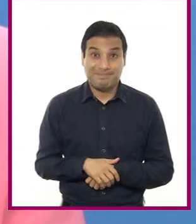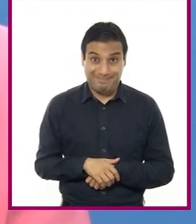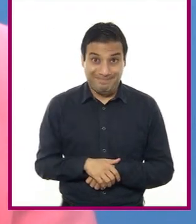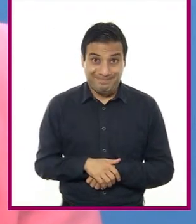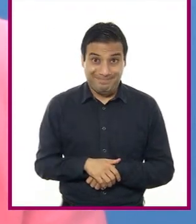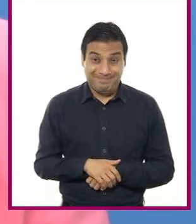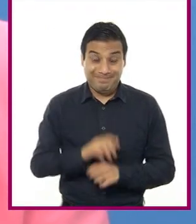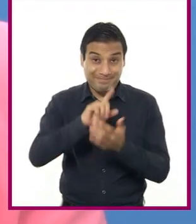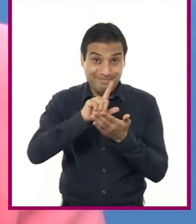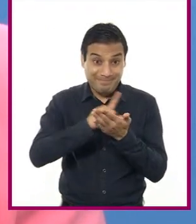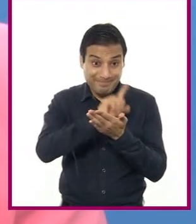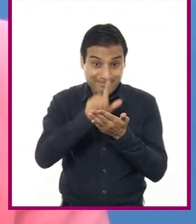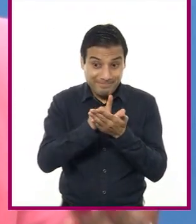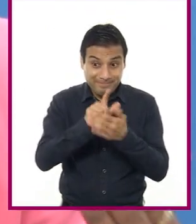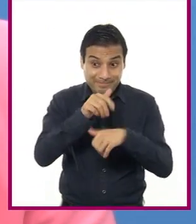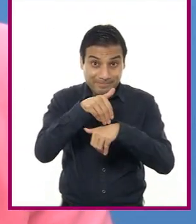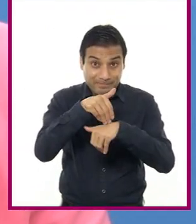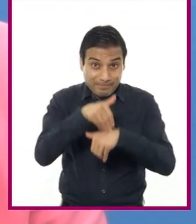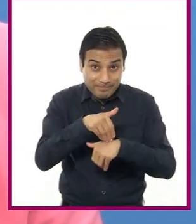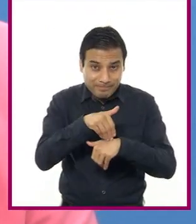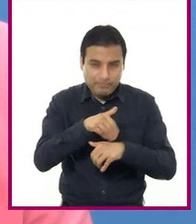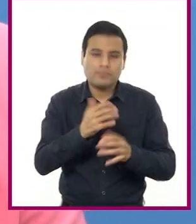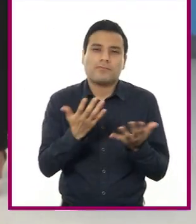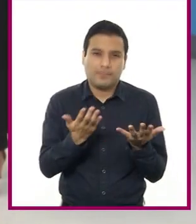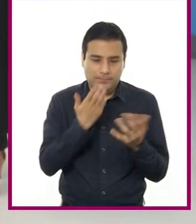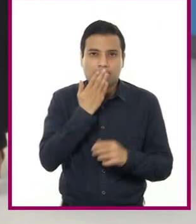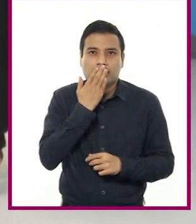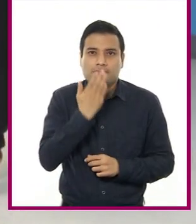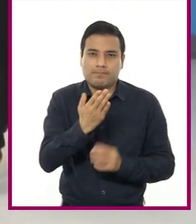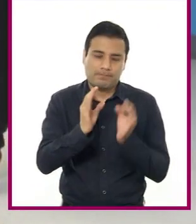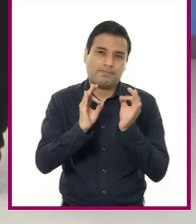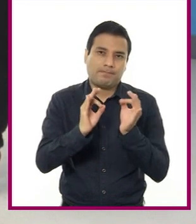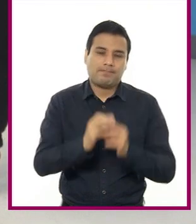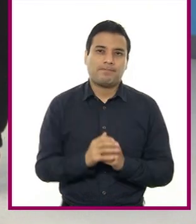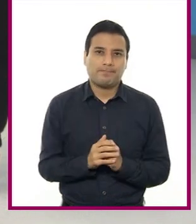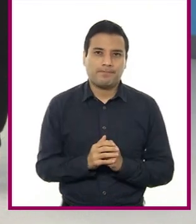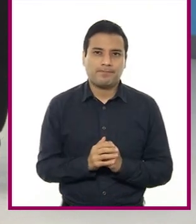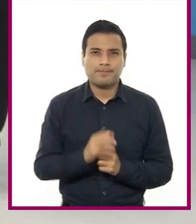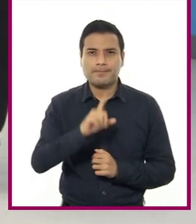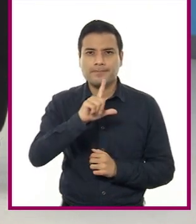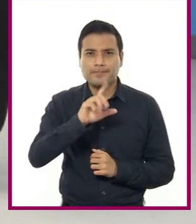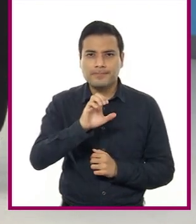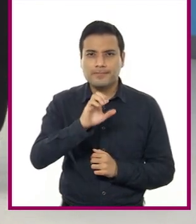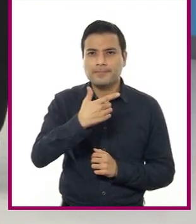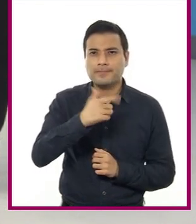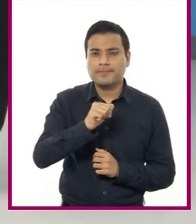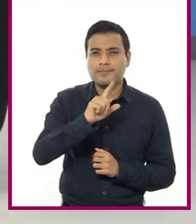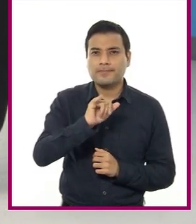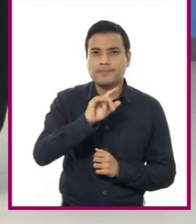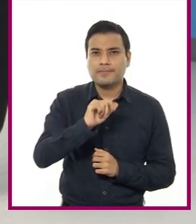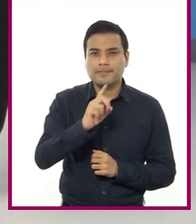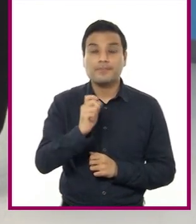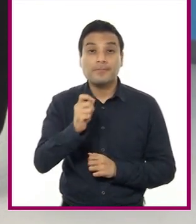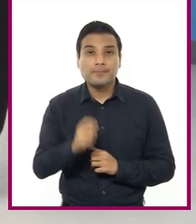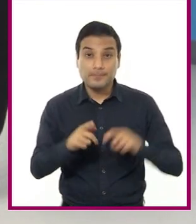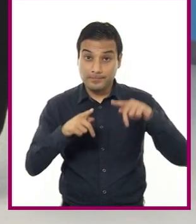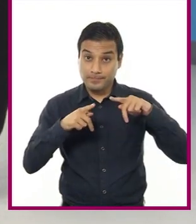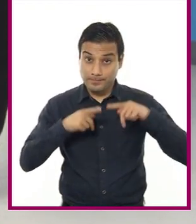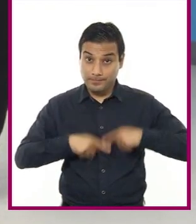con legalidad, se obtiene legitimidad. La legalidad se refiere entonces a que quienes tienen